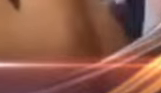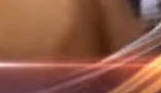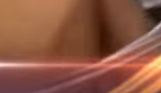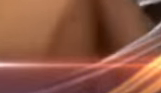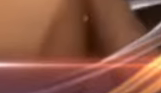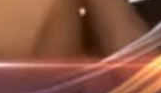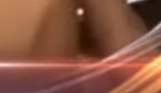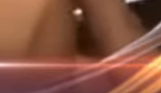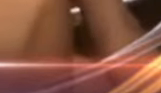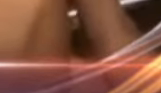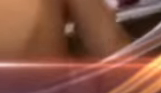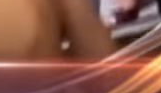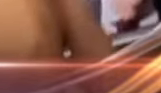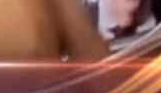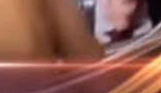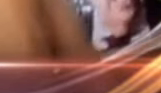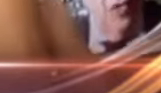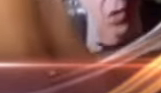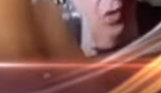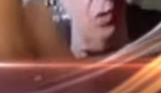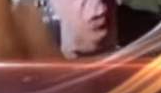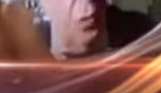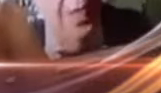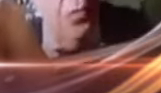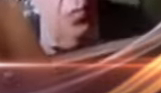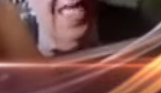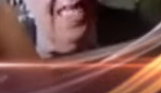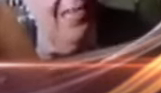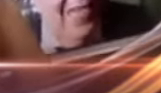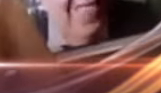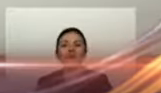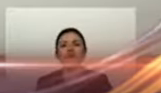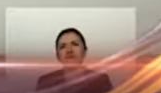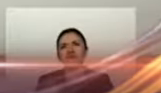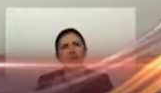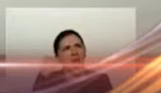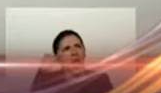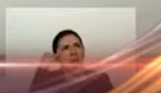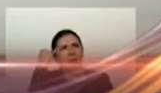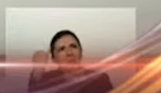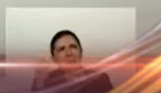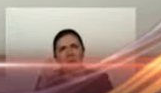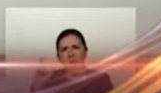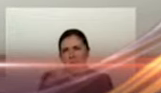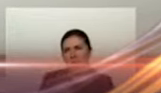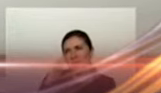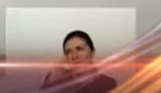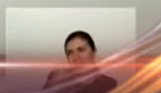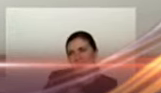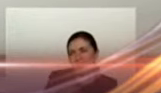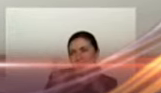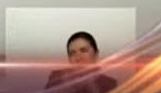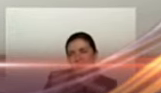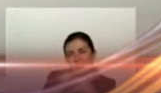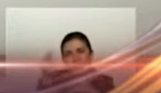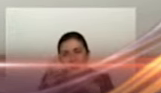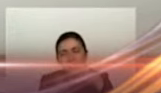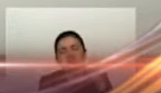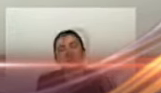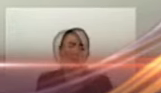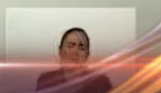pueda conocer las condiciones de riesgo en el que está. Y eso no lo sabe el secretario de Estado o el director general. pero si